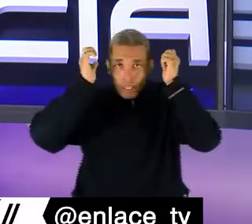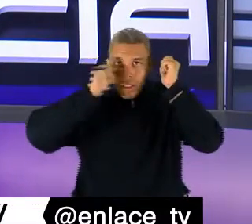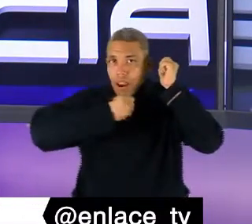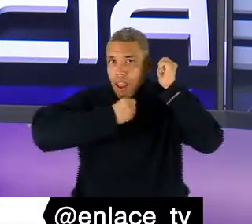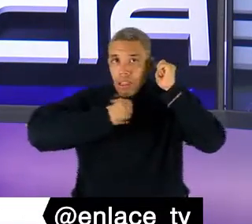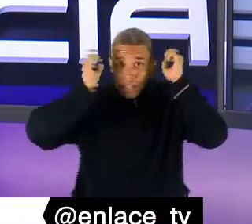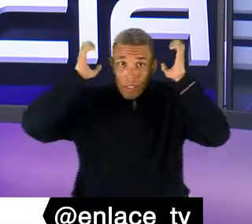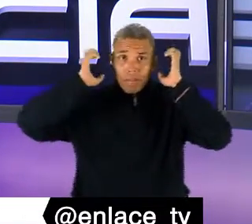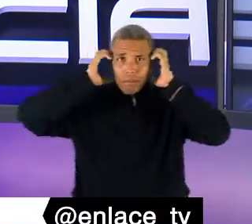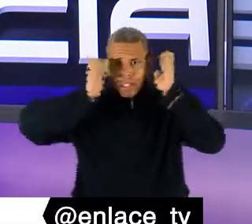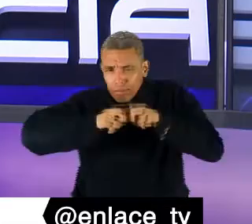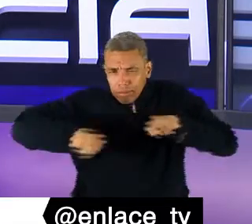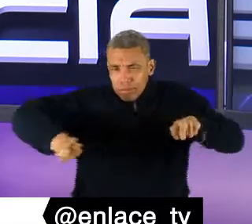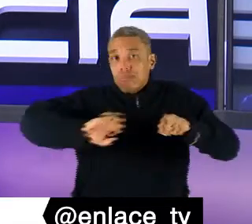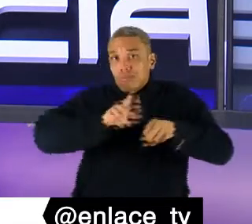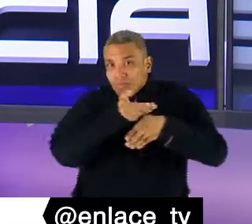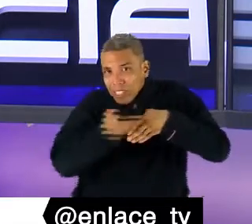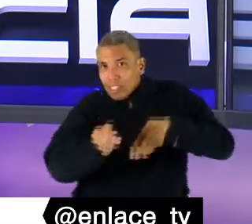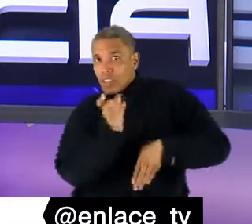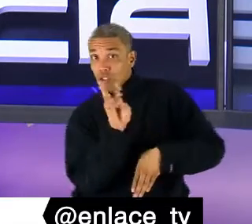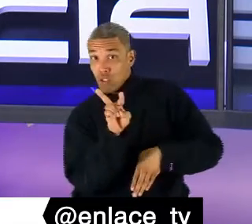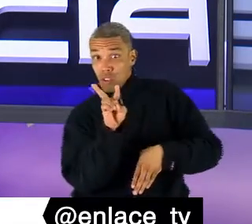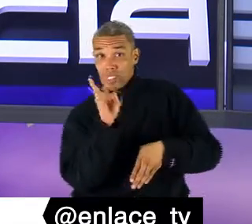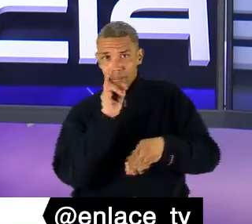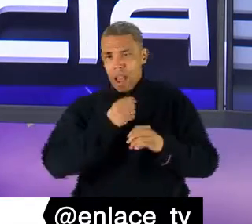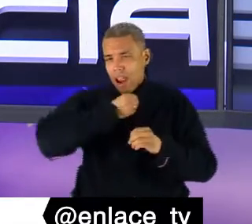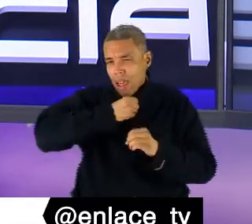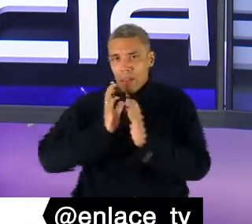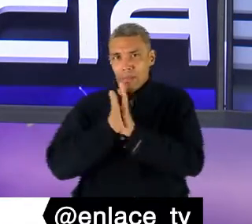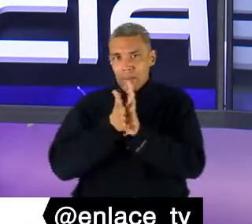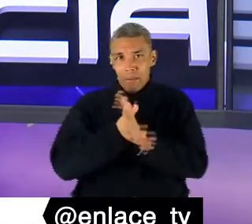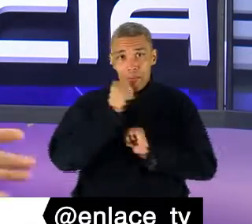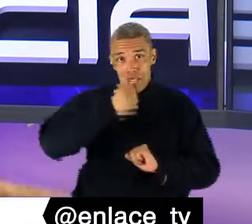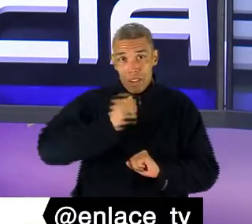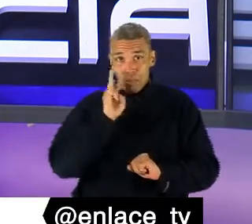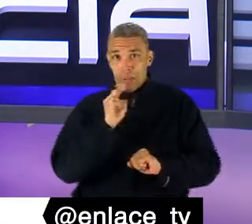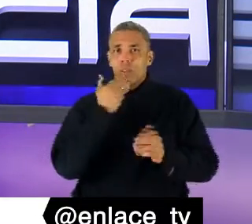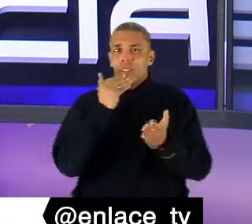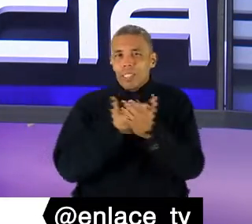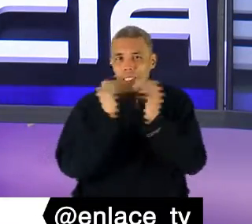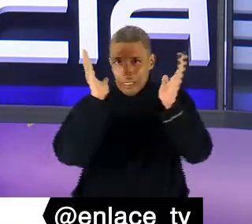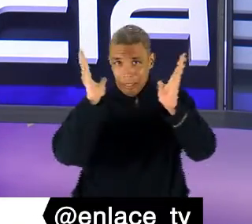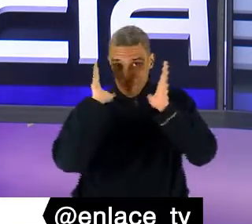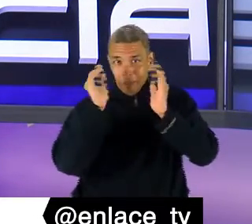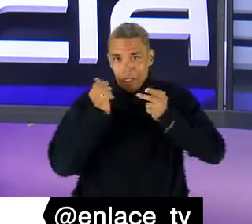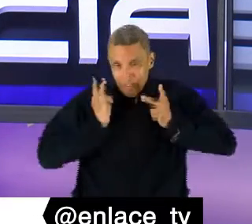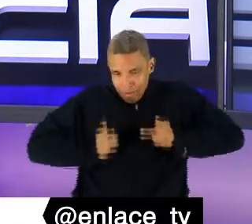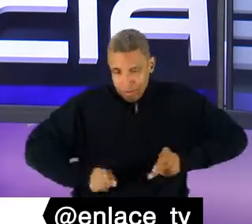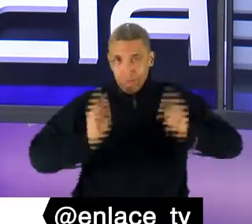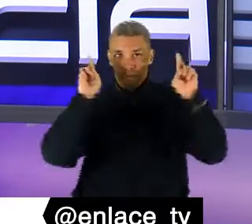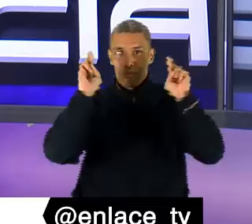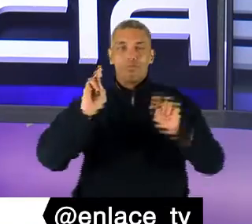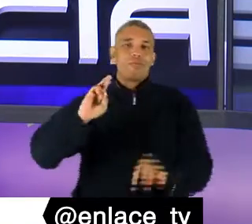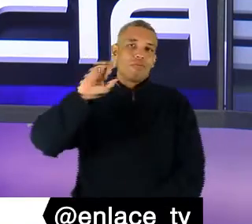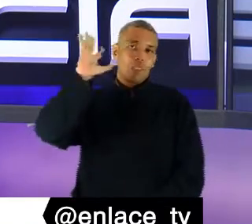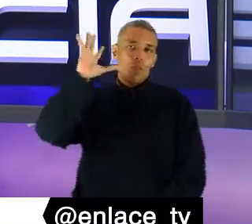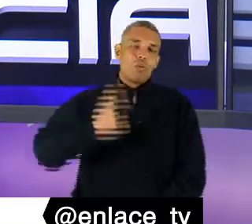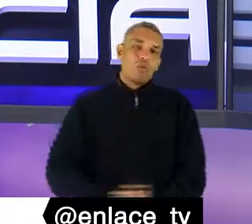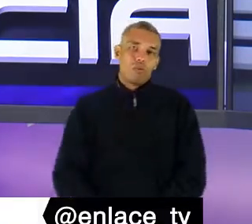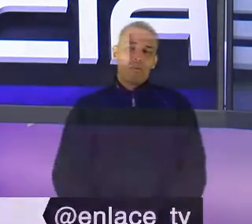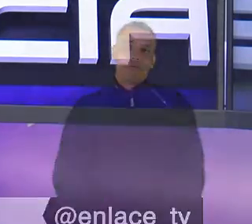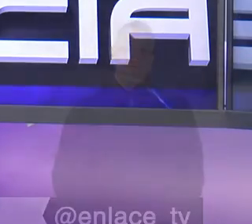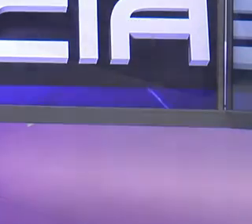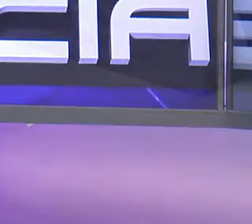las 12:00 del mediodía con más de lo que pasa en nuestra ciudad y región. A ustedes, como siempre, gracias por habernos acompañado y que tengan todos una feliz noche.